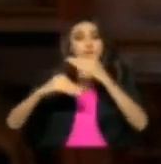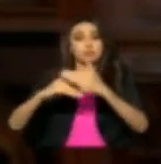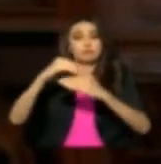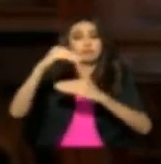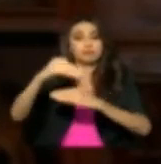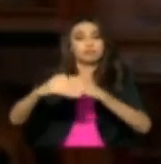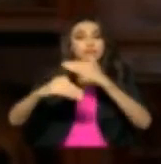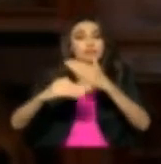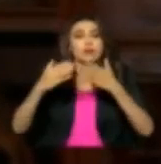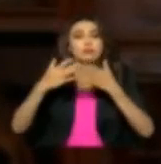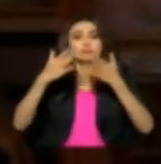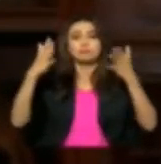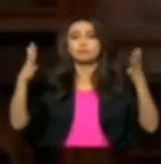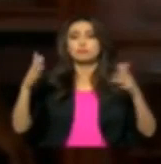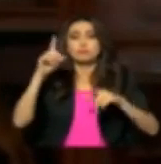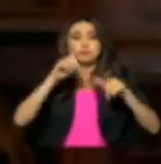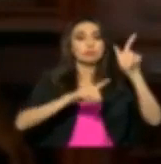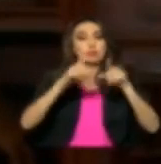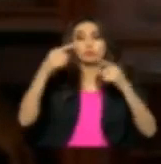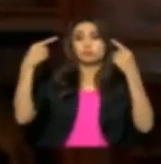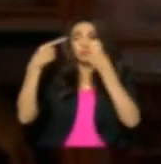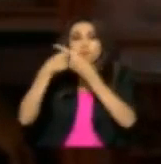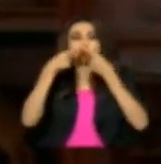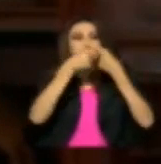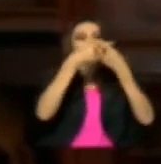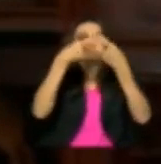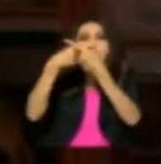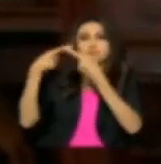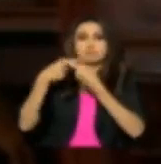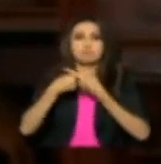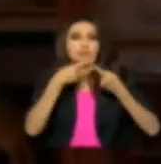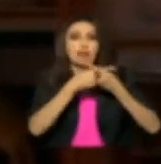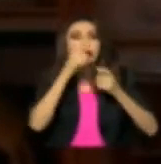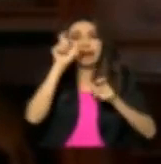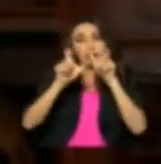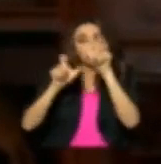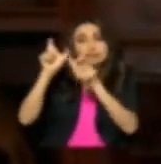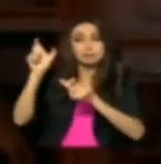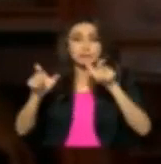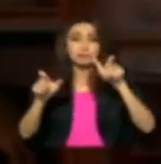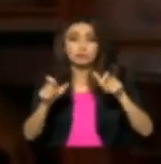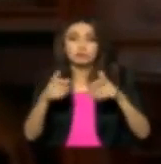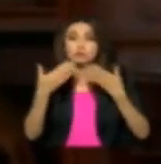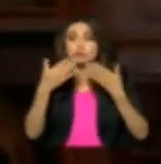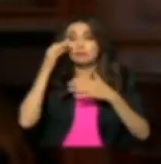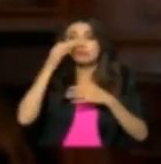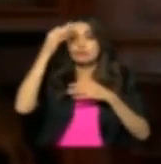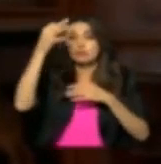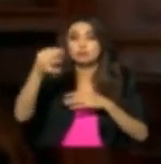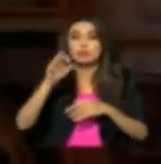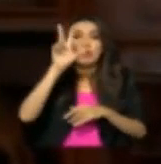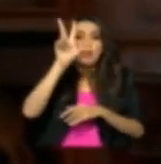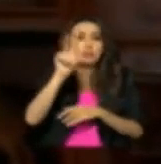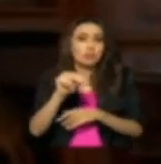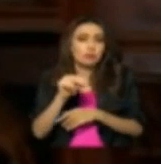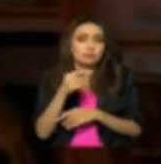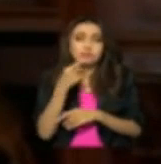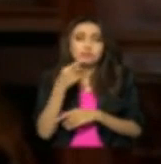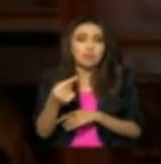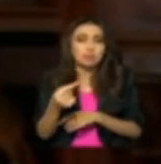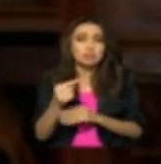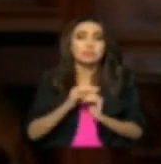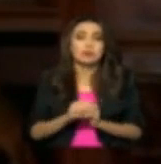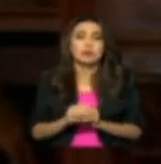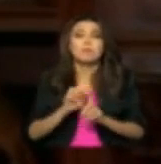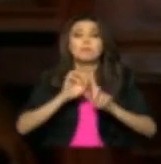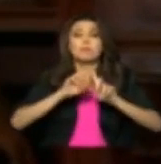décadas. Muchos de mis opositores, muchos de mis críticos y futuros candidatos no lo van a decir en público, pero lo